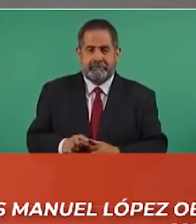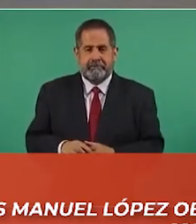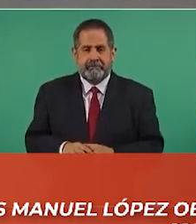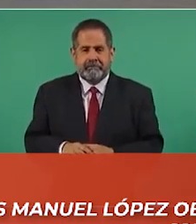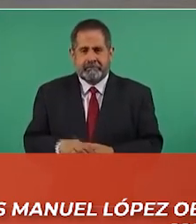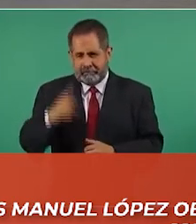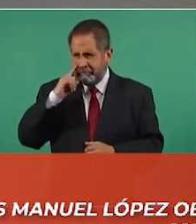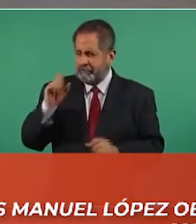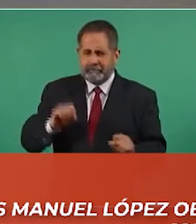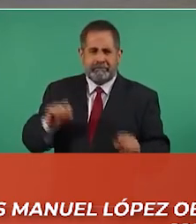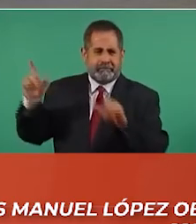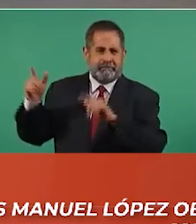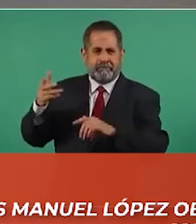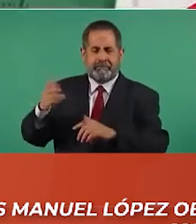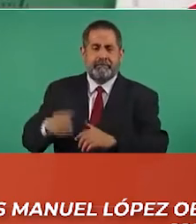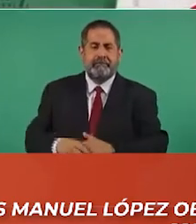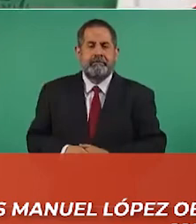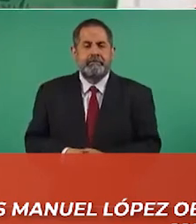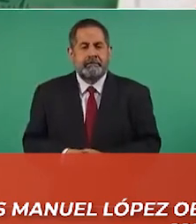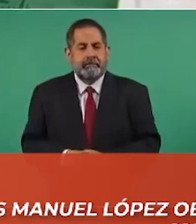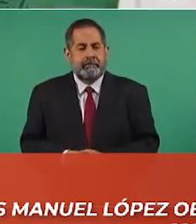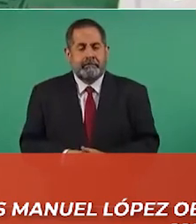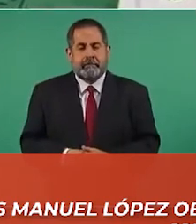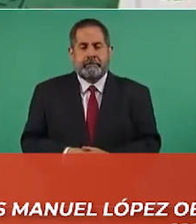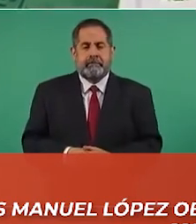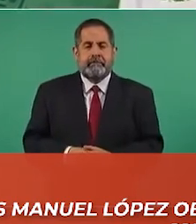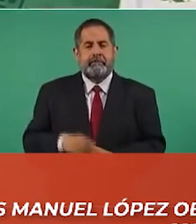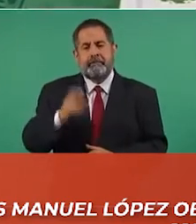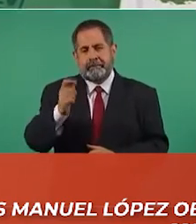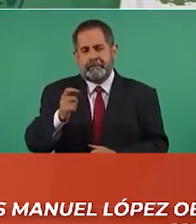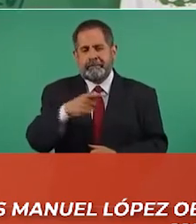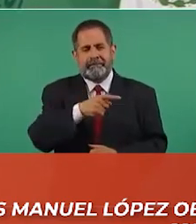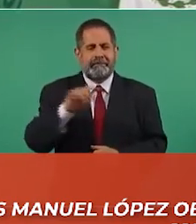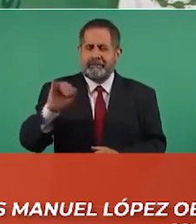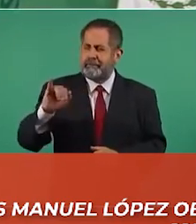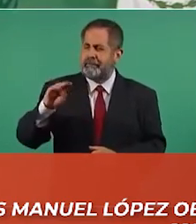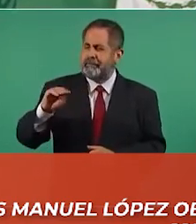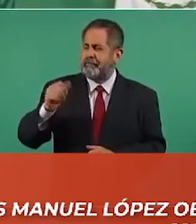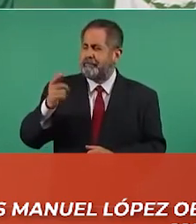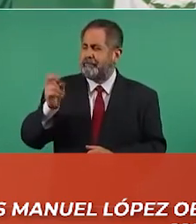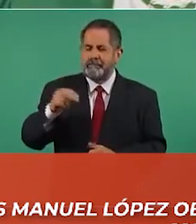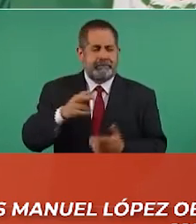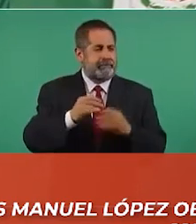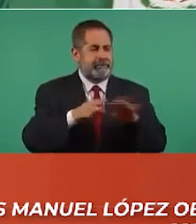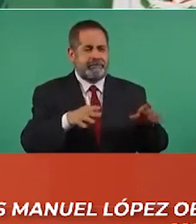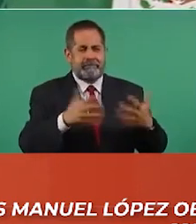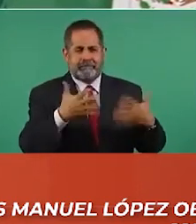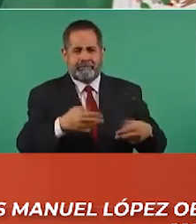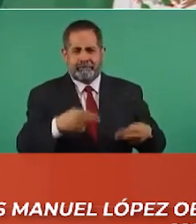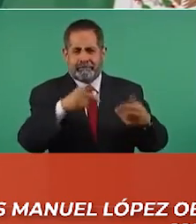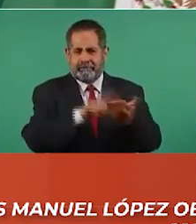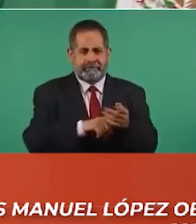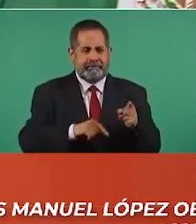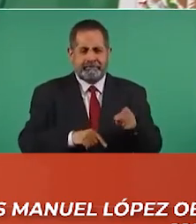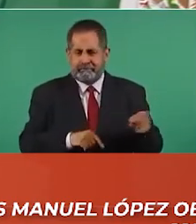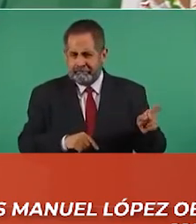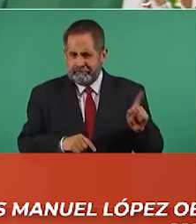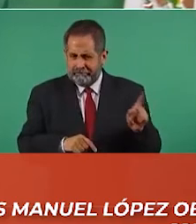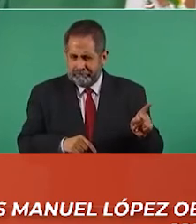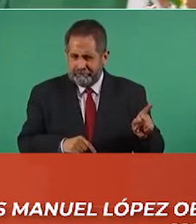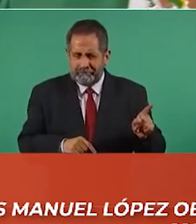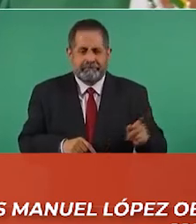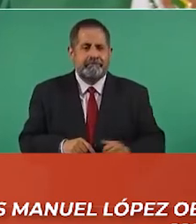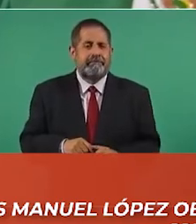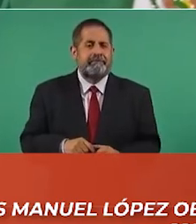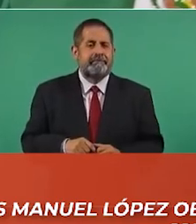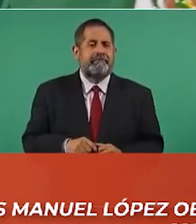A ver, ponlo. Eso es lo que... ¿Imagen qué es? Es una empresa